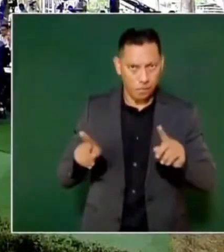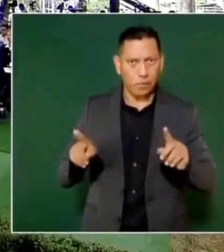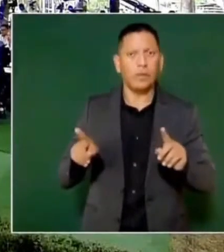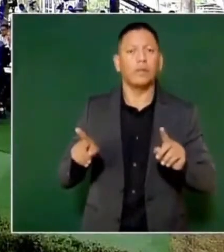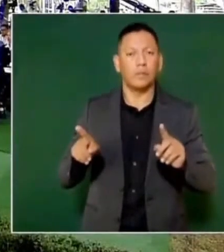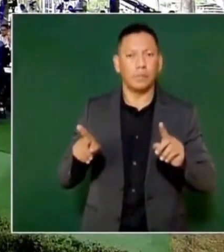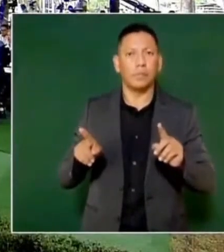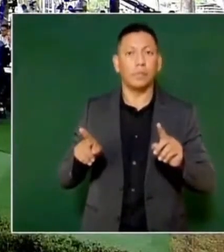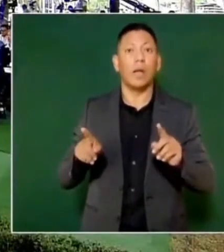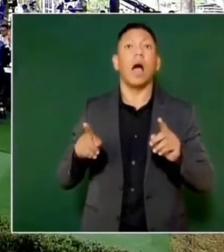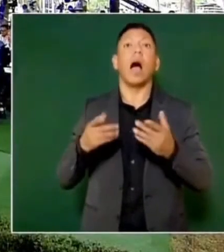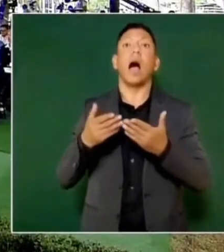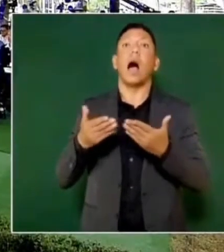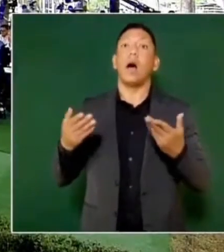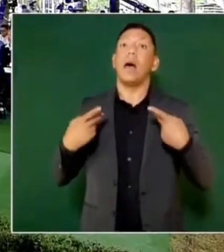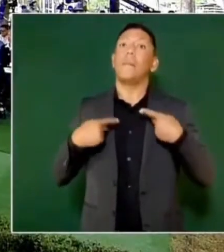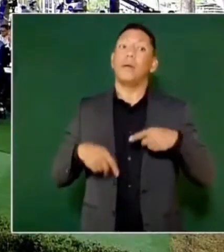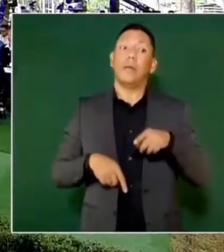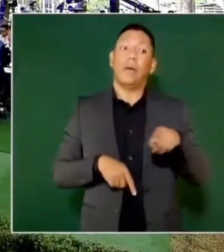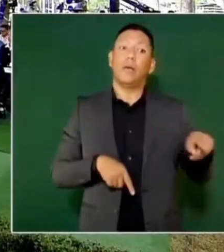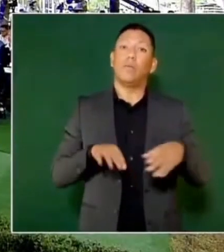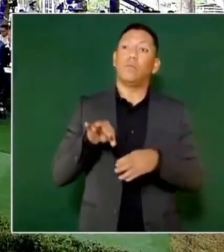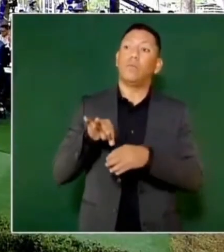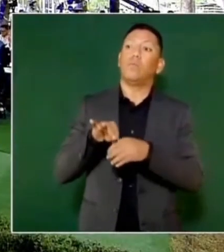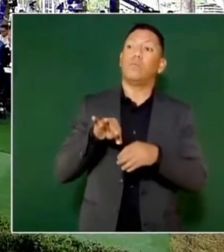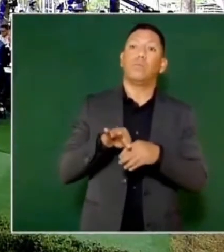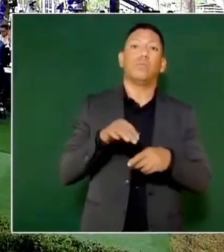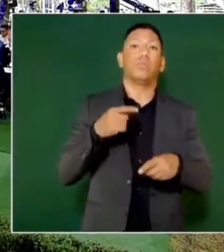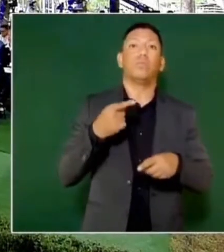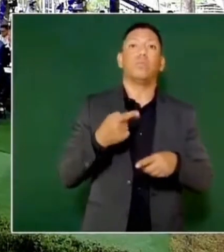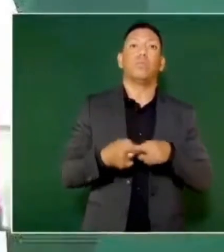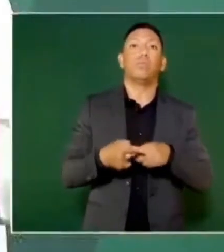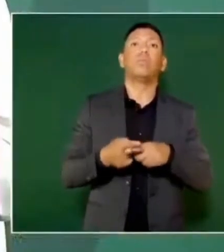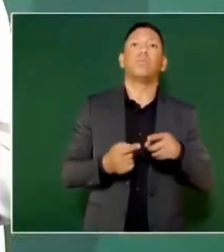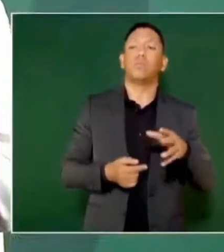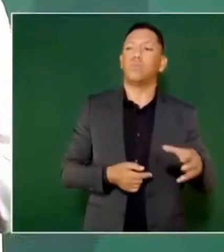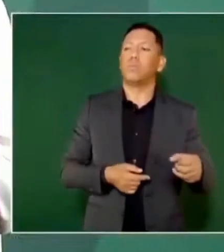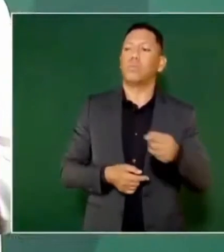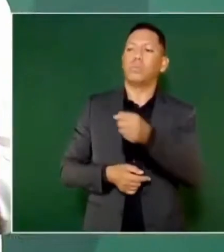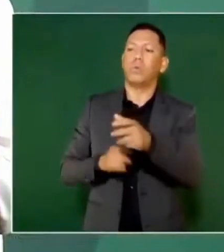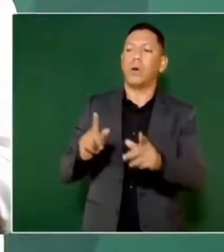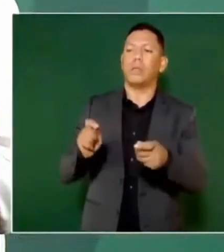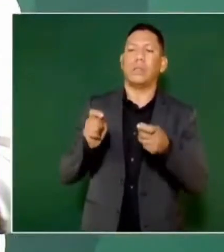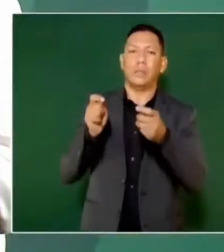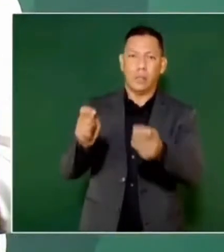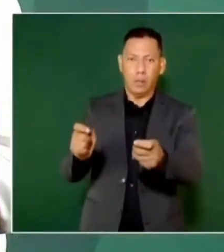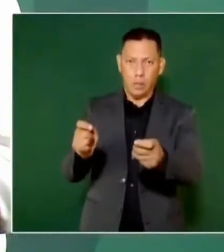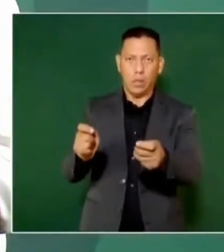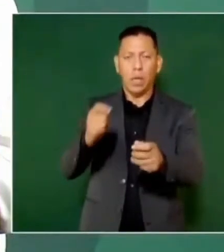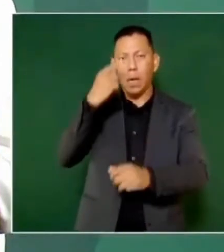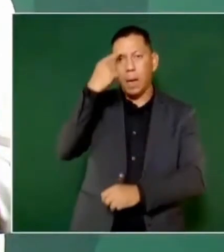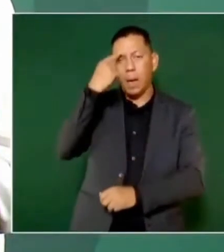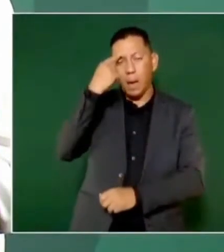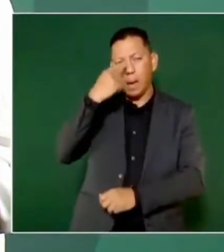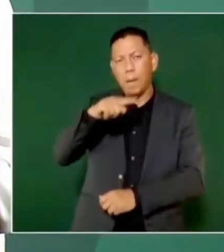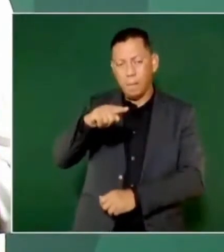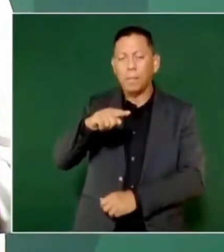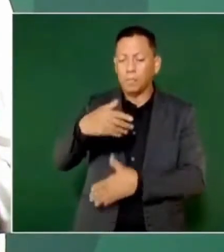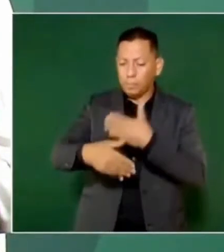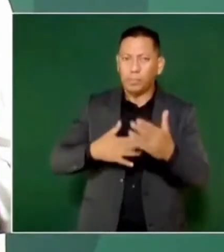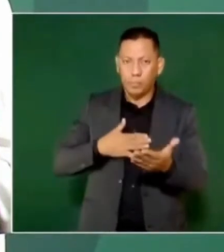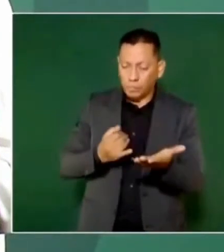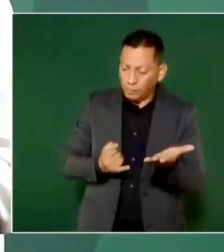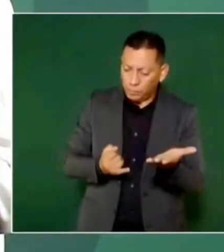y es la gente, y ahora incluso estamos planteando, y voy a enviar una iniciativa para que los jueces, magistrados